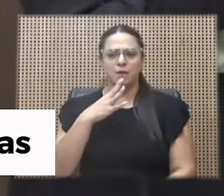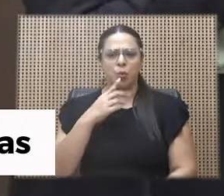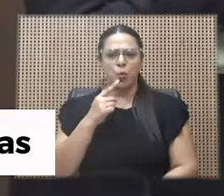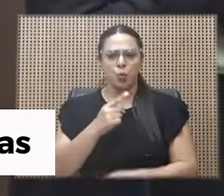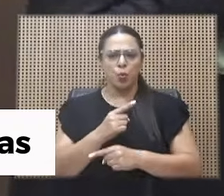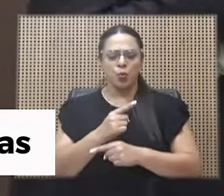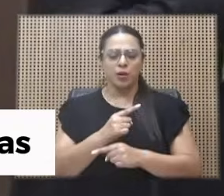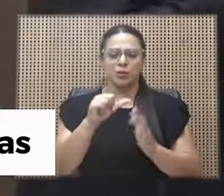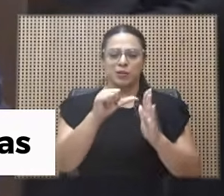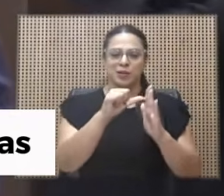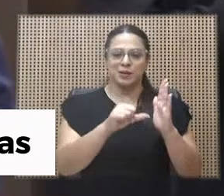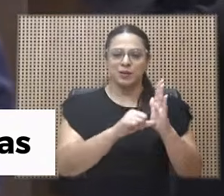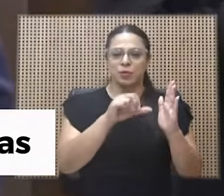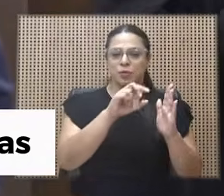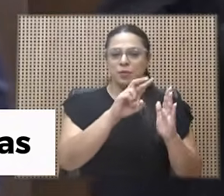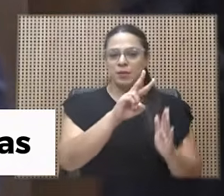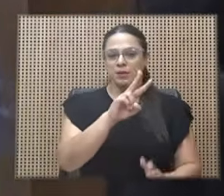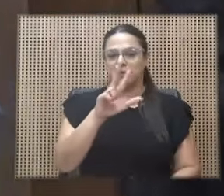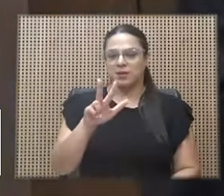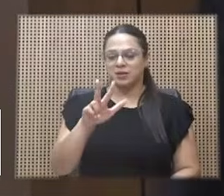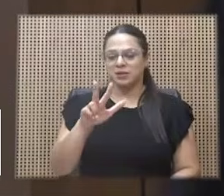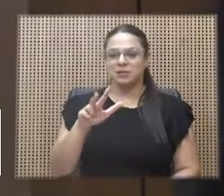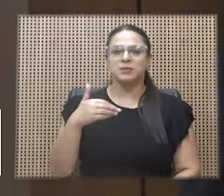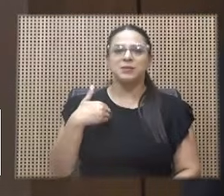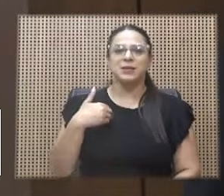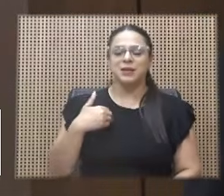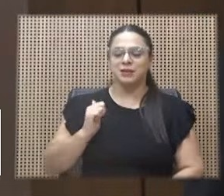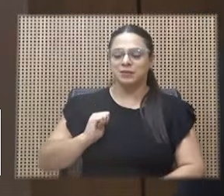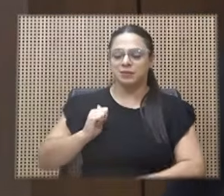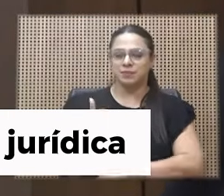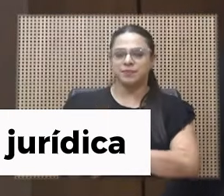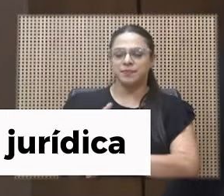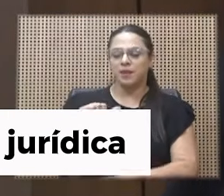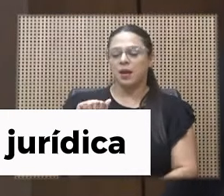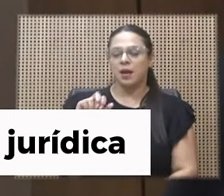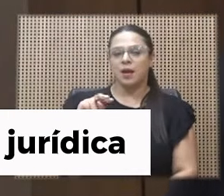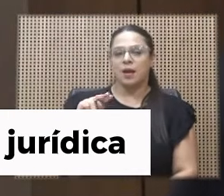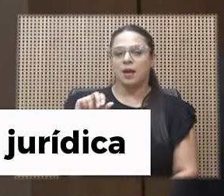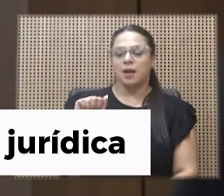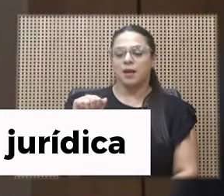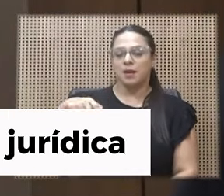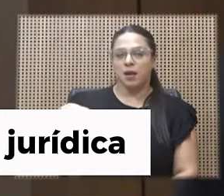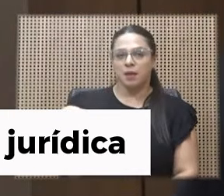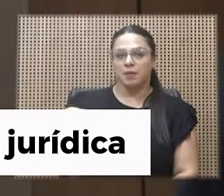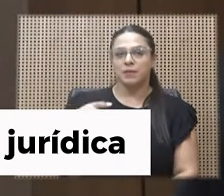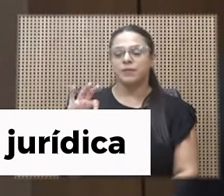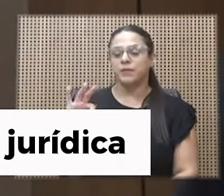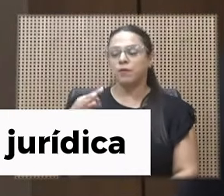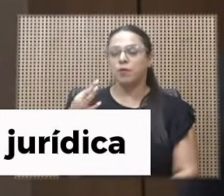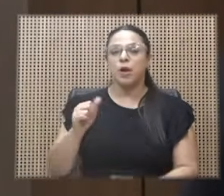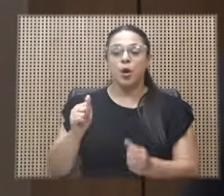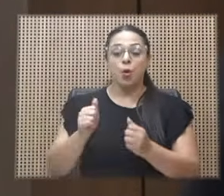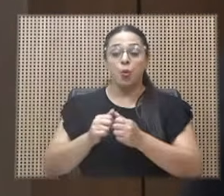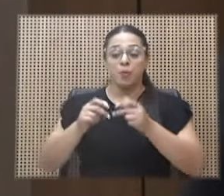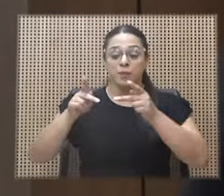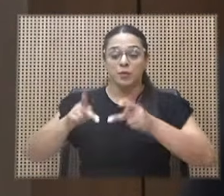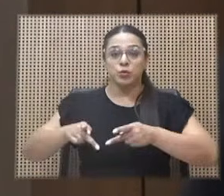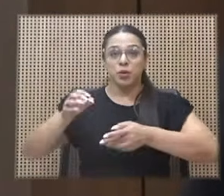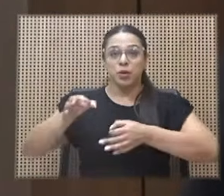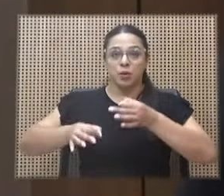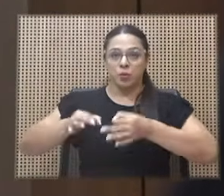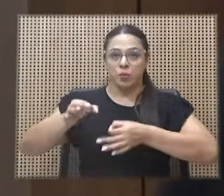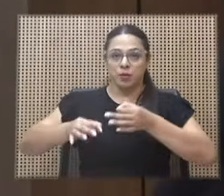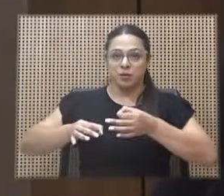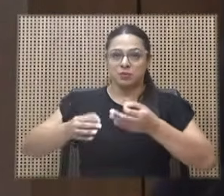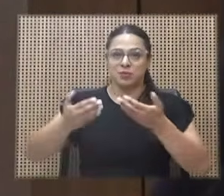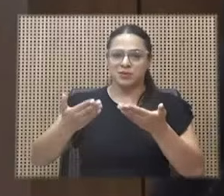La creación de la ANAP como, comillas, una entidad de derecho público de carácter no estatal con personalidad jurídica